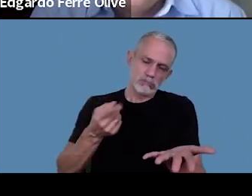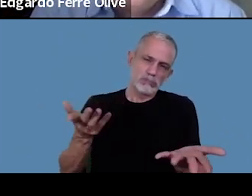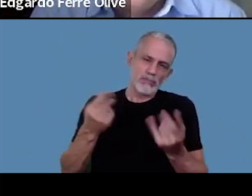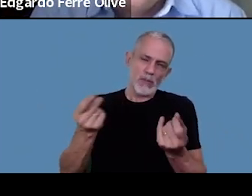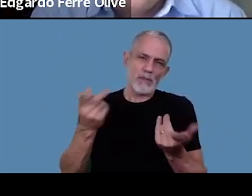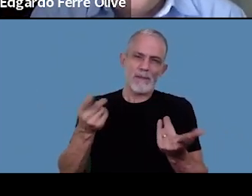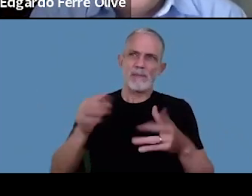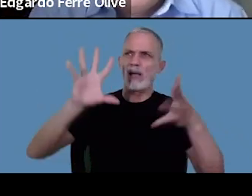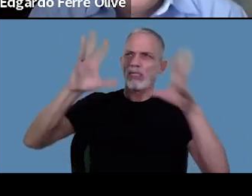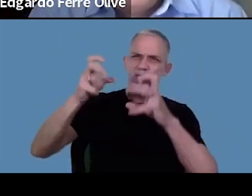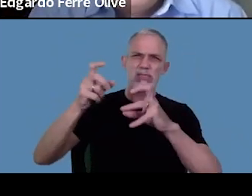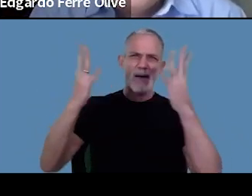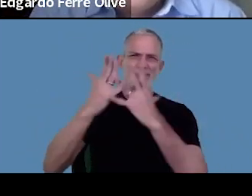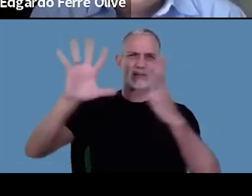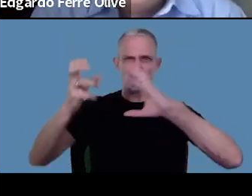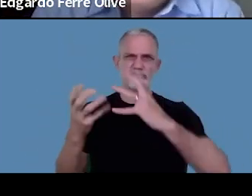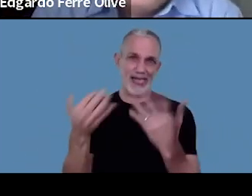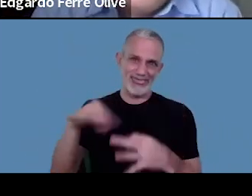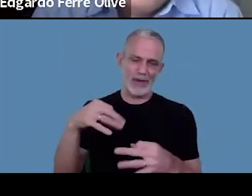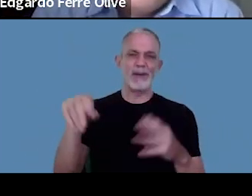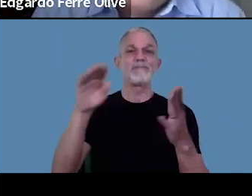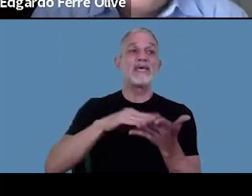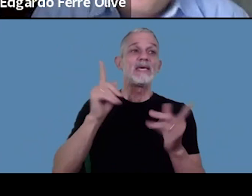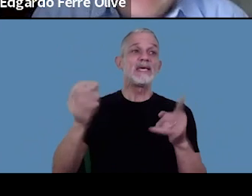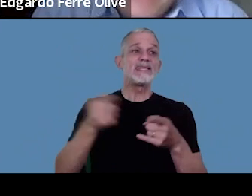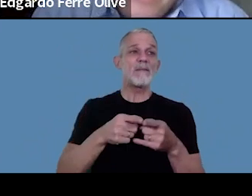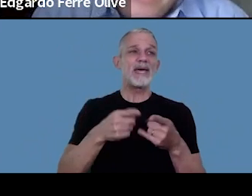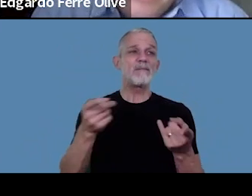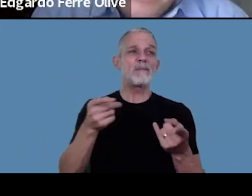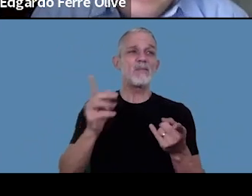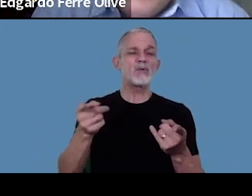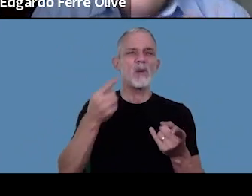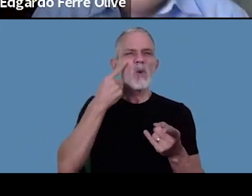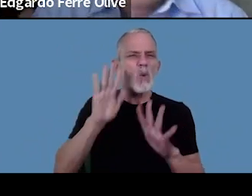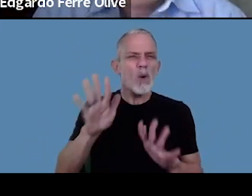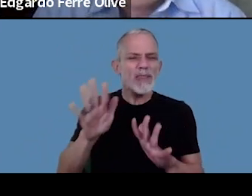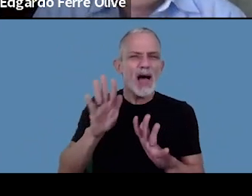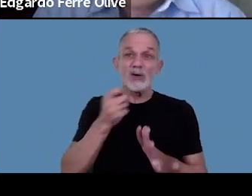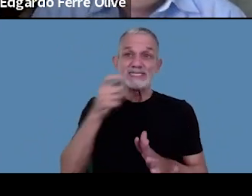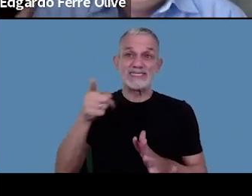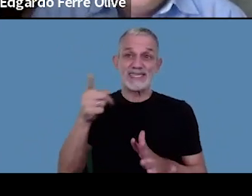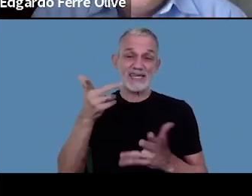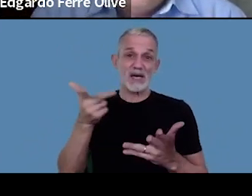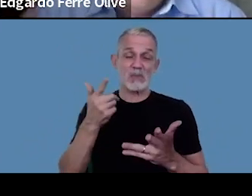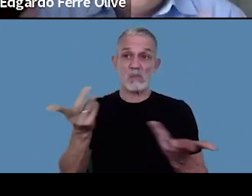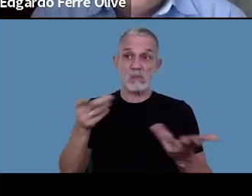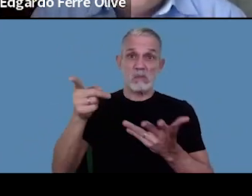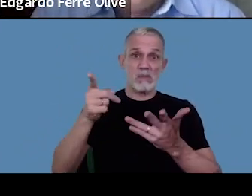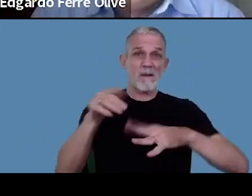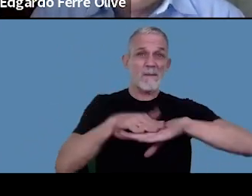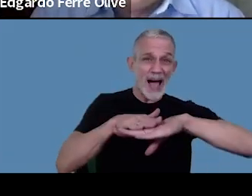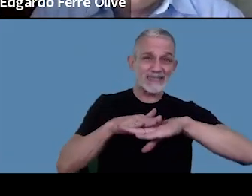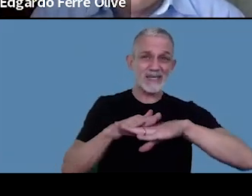perjudicial al ambiente. Y la base de imposición, que ya les había comentado, hay que tener cuidado de que hecho y base imponible tengan una